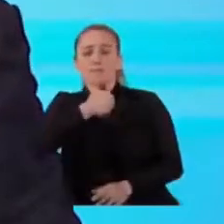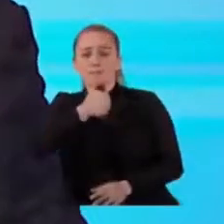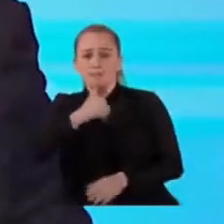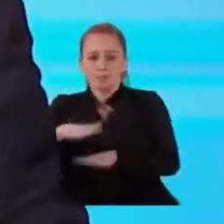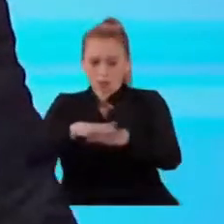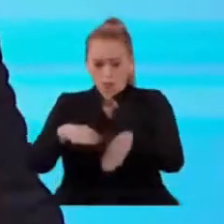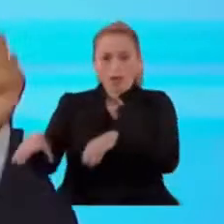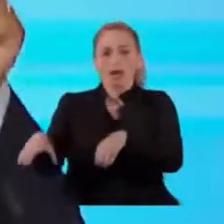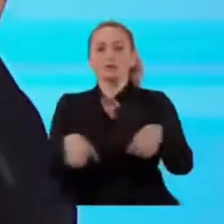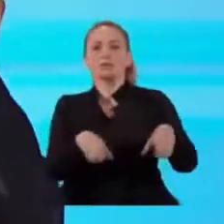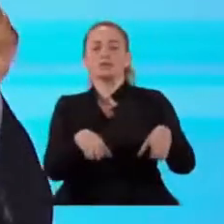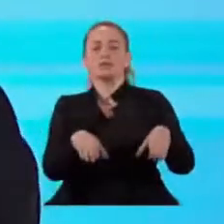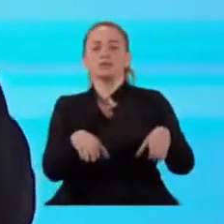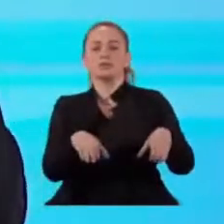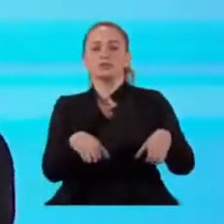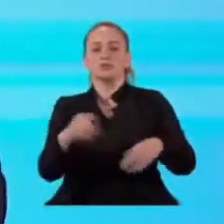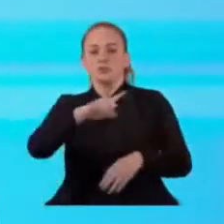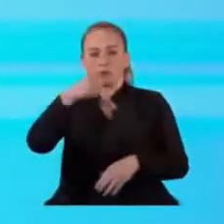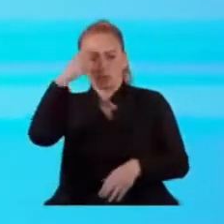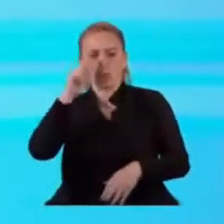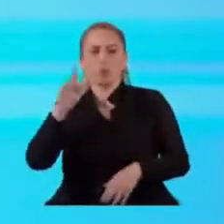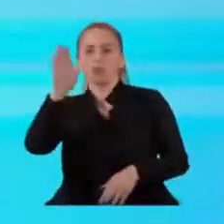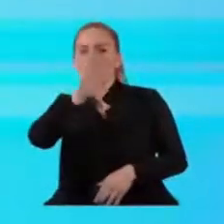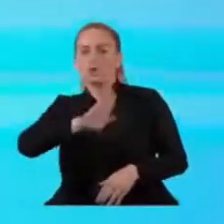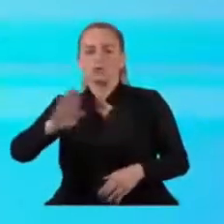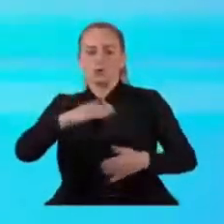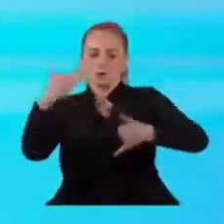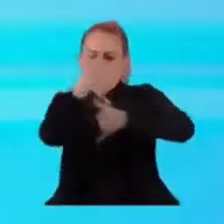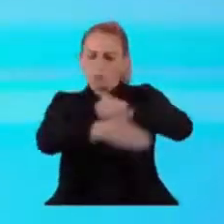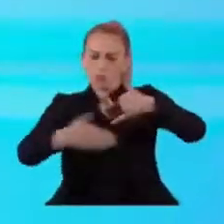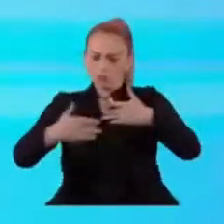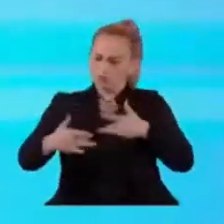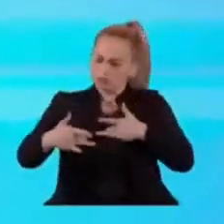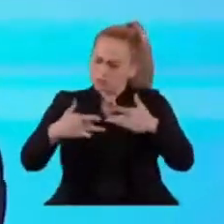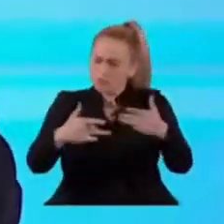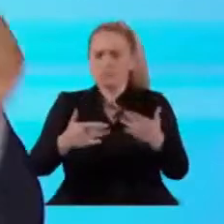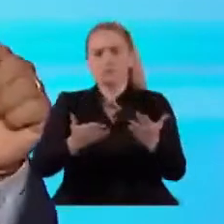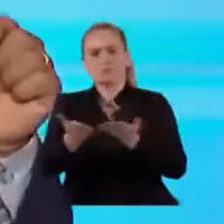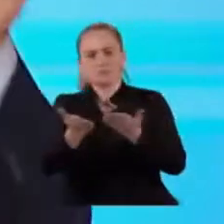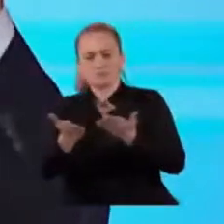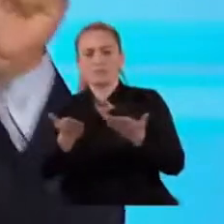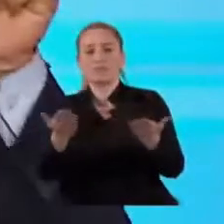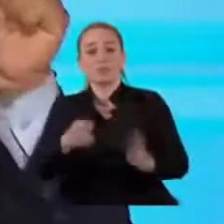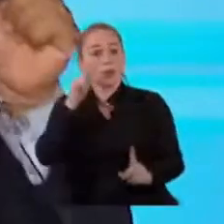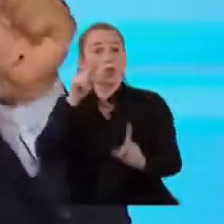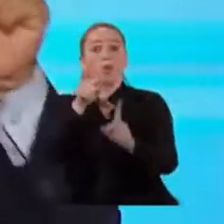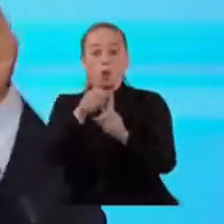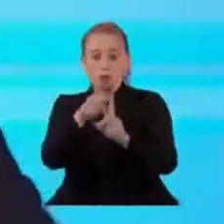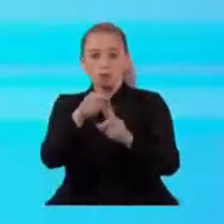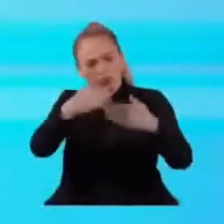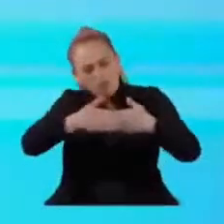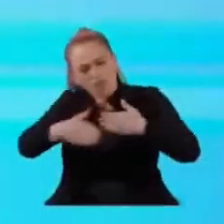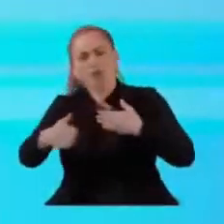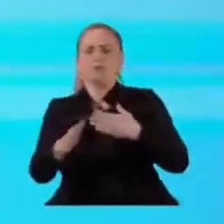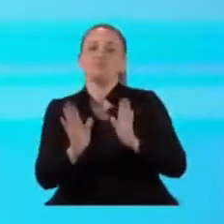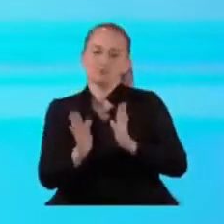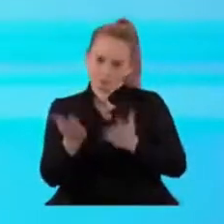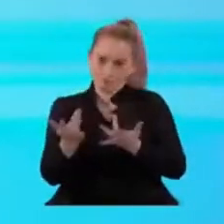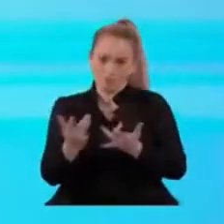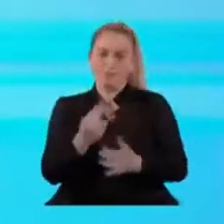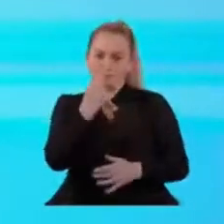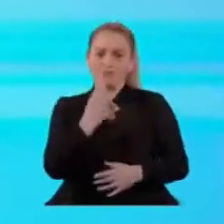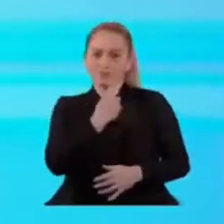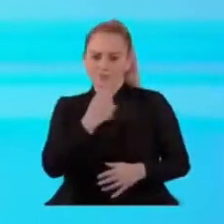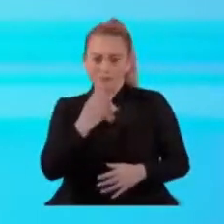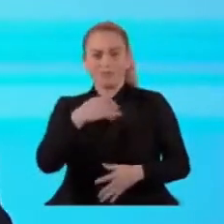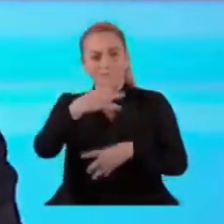hechos como este gobierno le ha servido a Colombia. Sabemos de las metas que aún nos quedan por cumplir